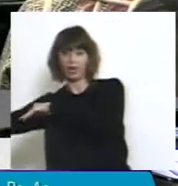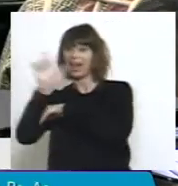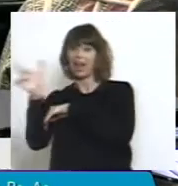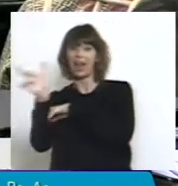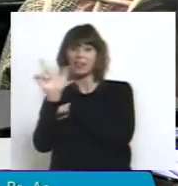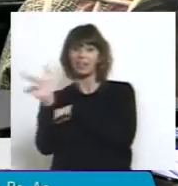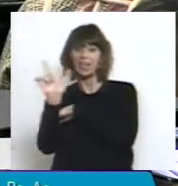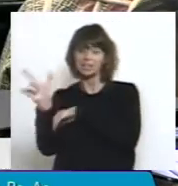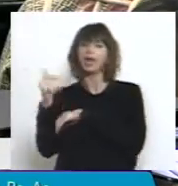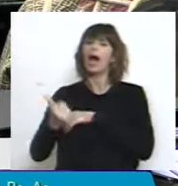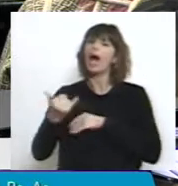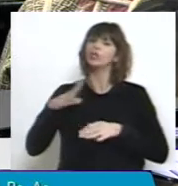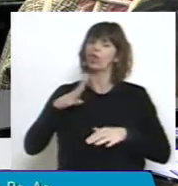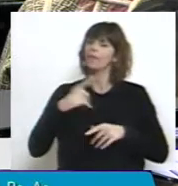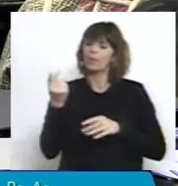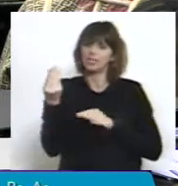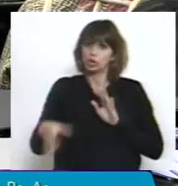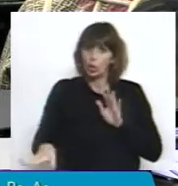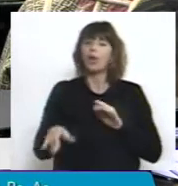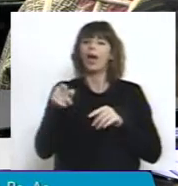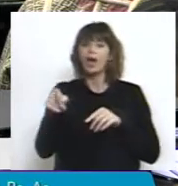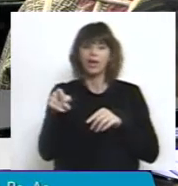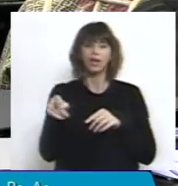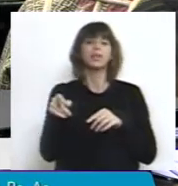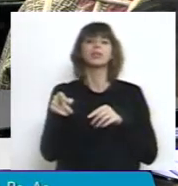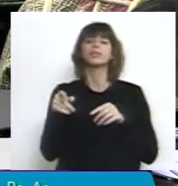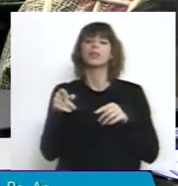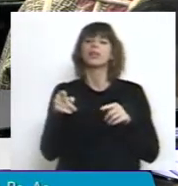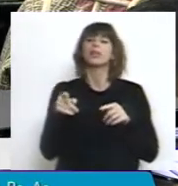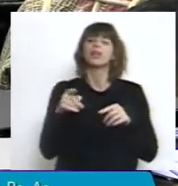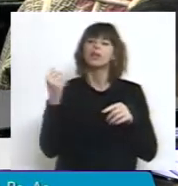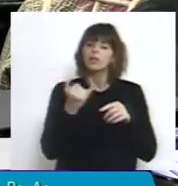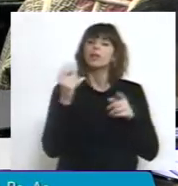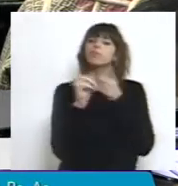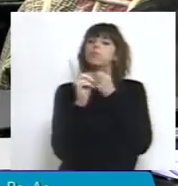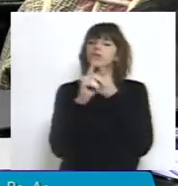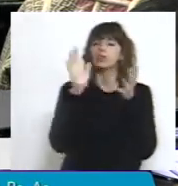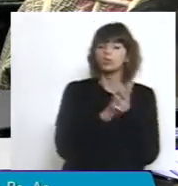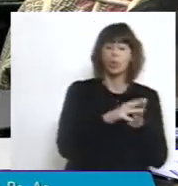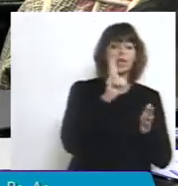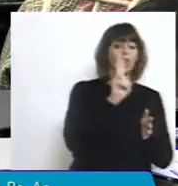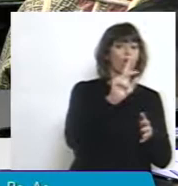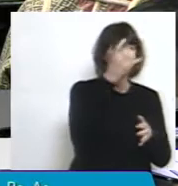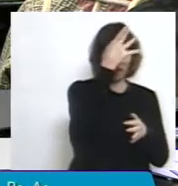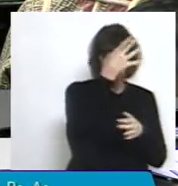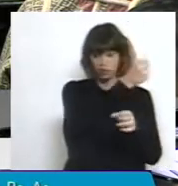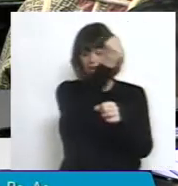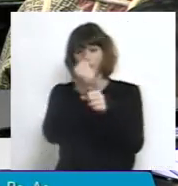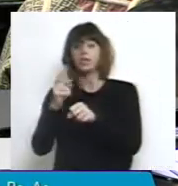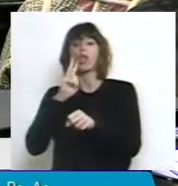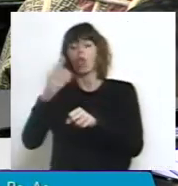la restricción externa, eso es lo que ha incidido en una tasa de crecimiento entre el 2012 y el